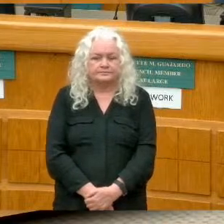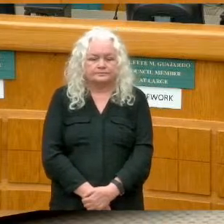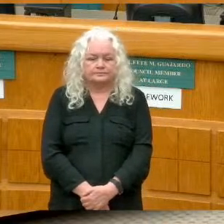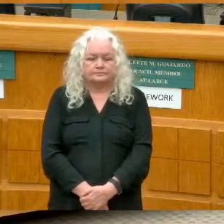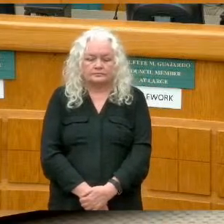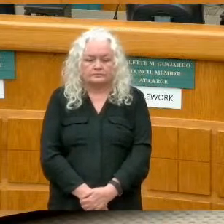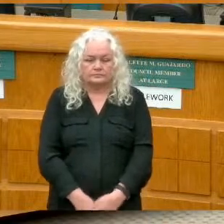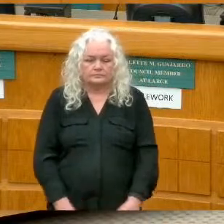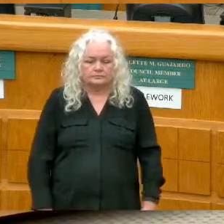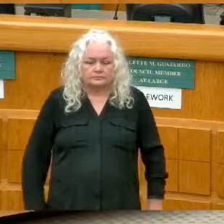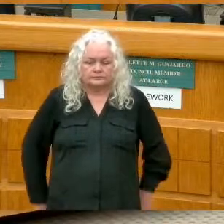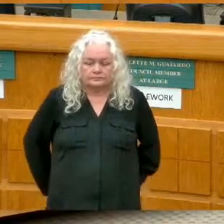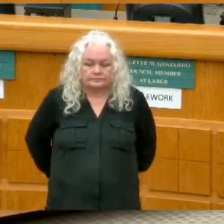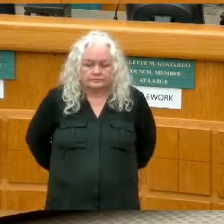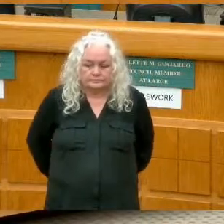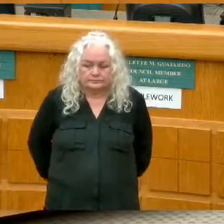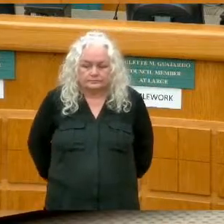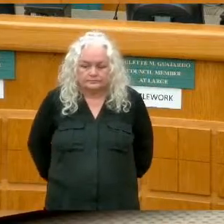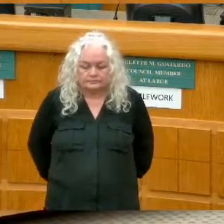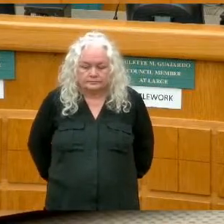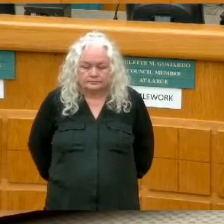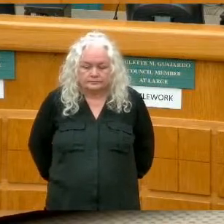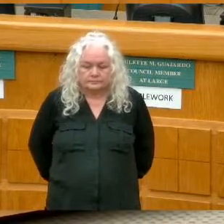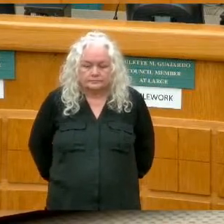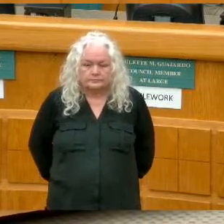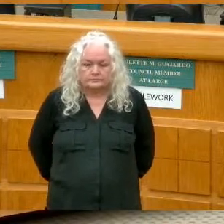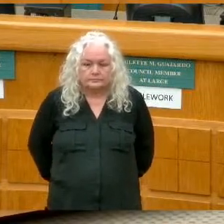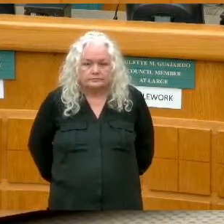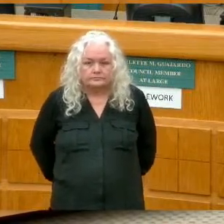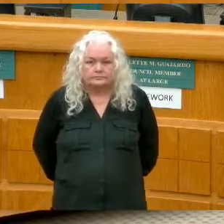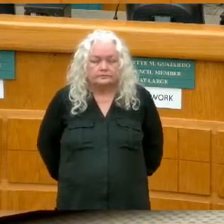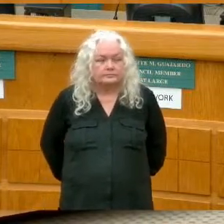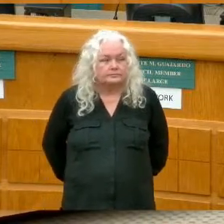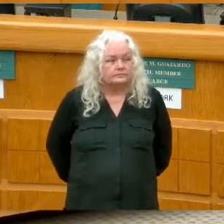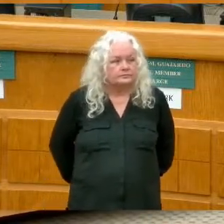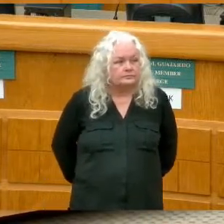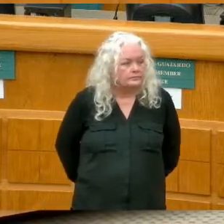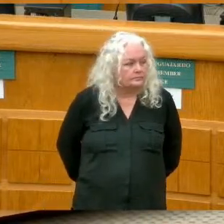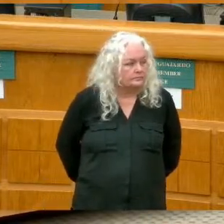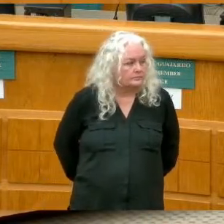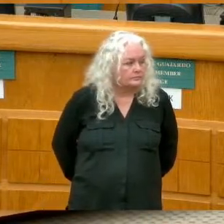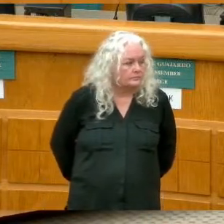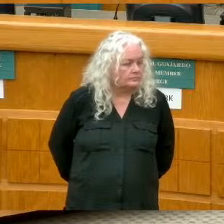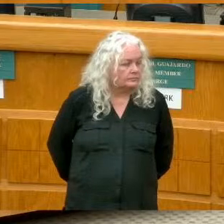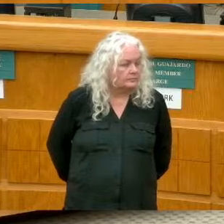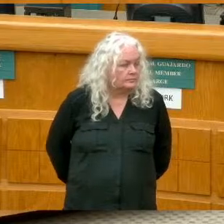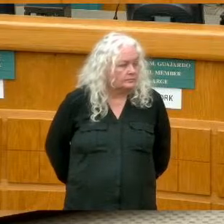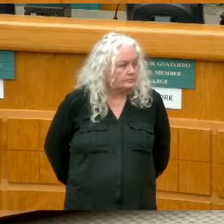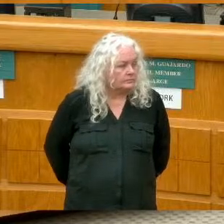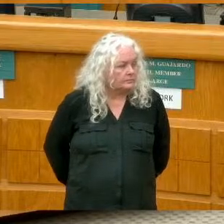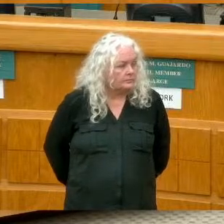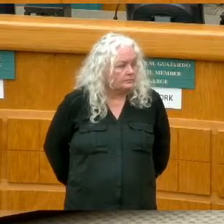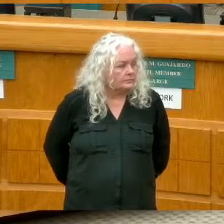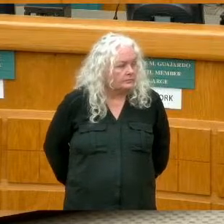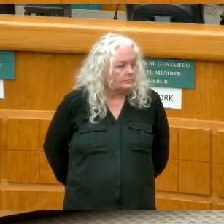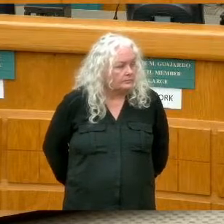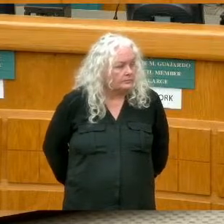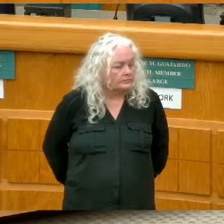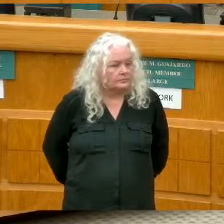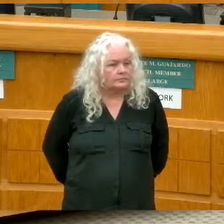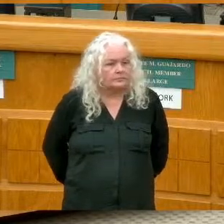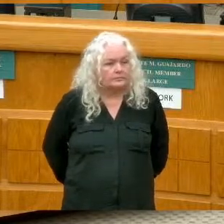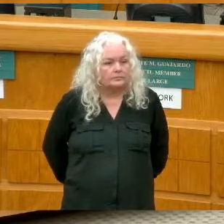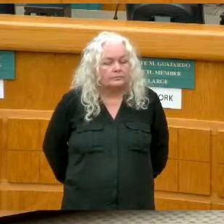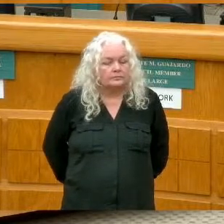31 de agosto. 16,003 pacientes se han recuperado por completo, 133 continúan en el hospital, 61 están en la